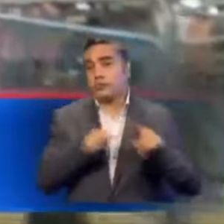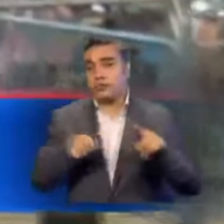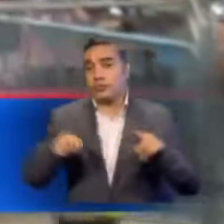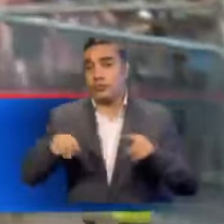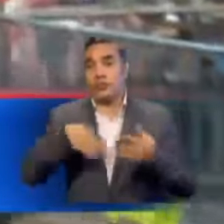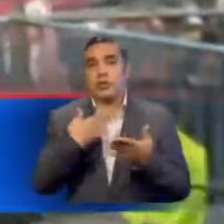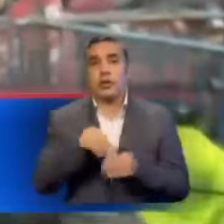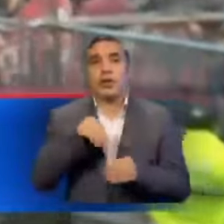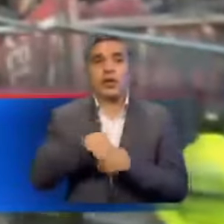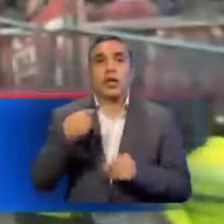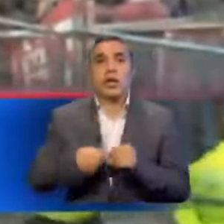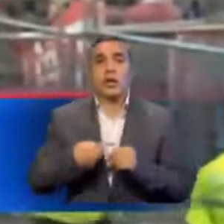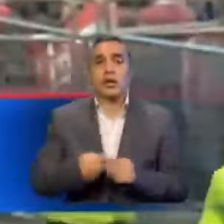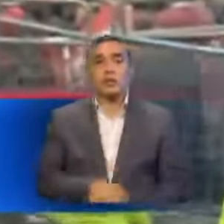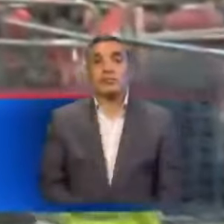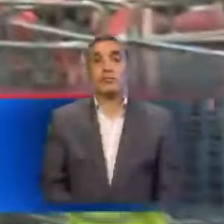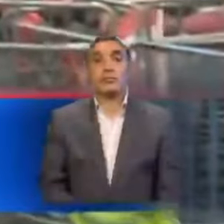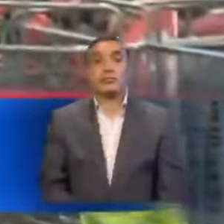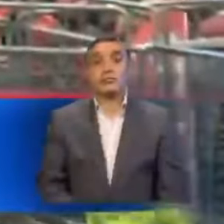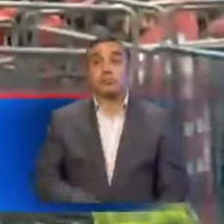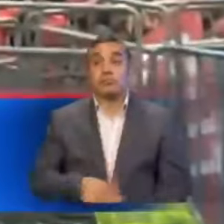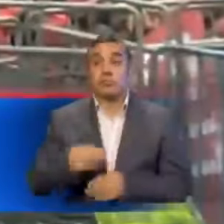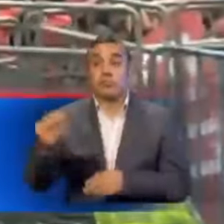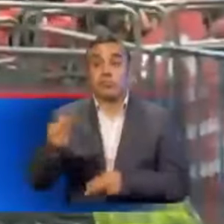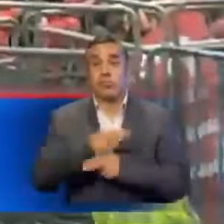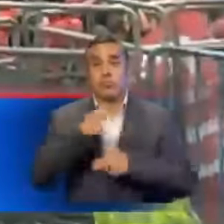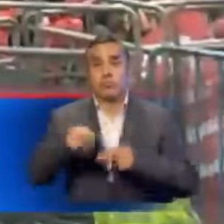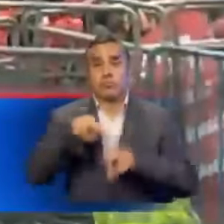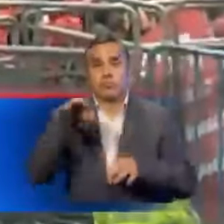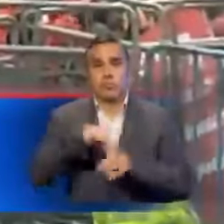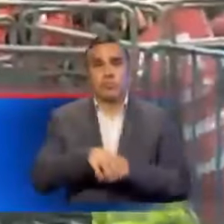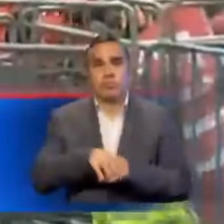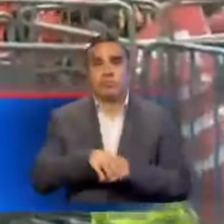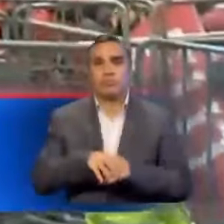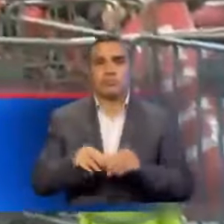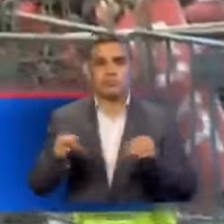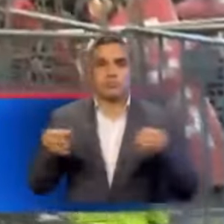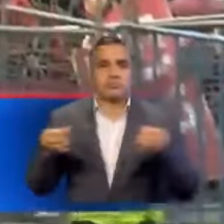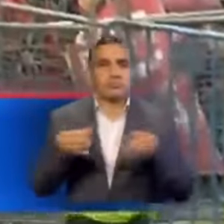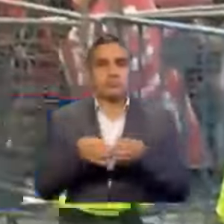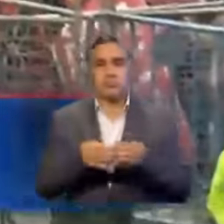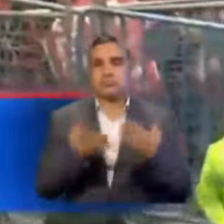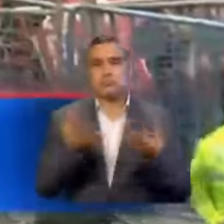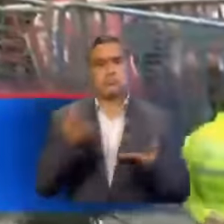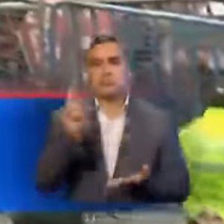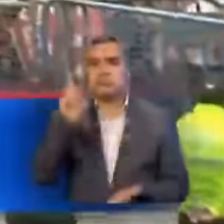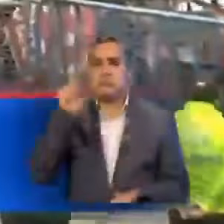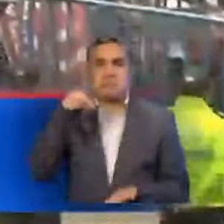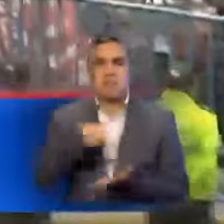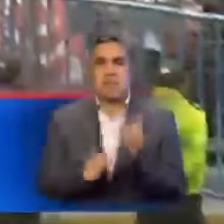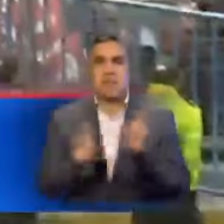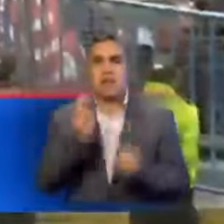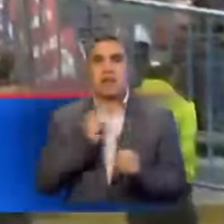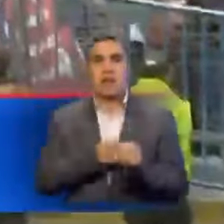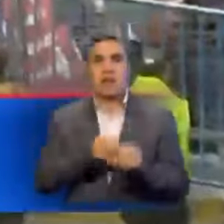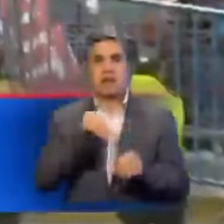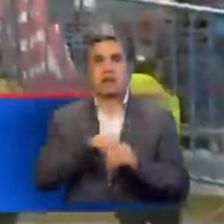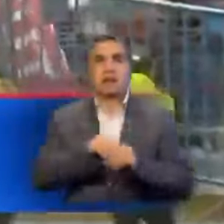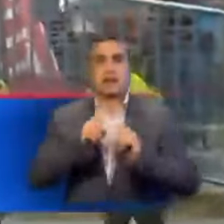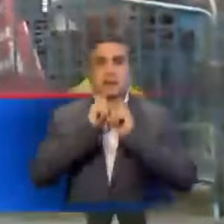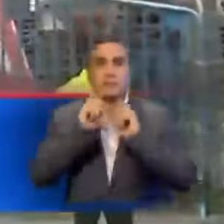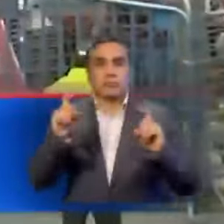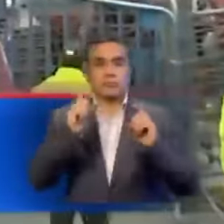acá a Quito. Ya a las afueras del Consejo Nacional Electoral se han agrupado al menos unas 1,000 personas que participan de